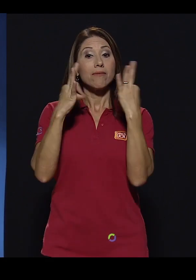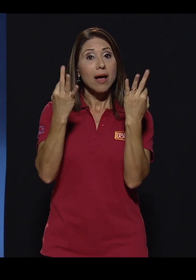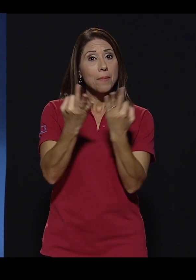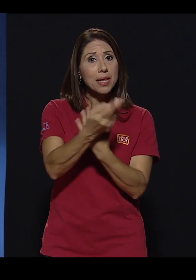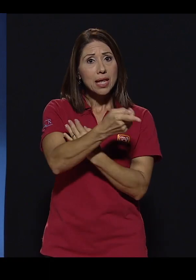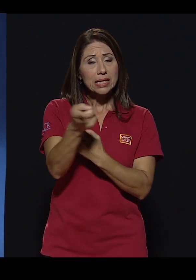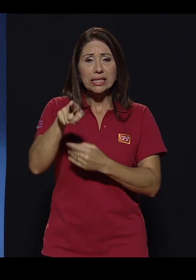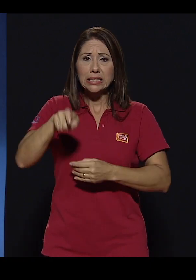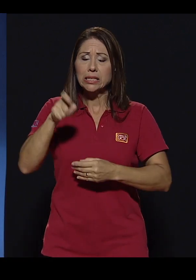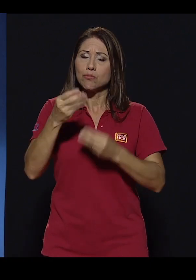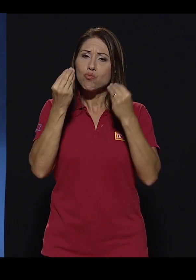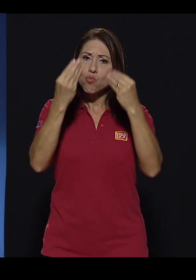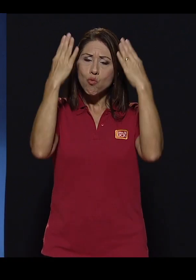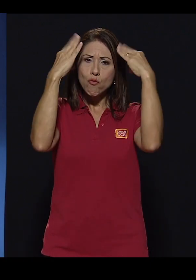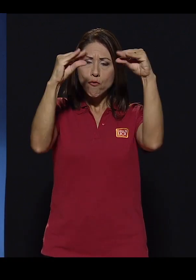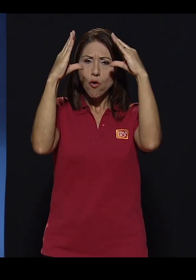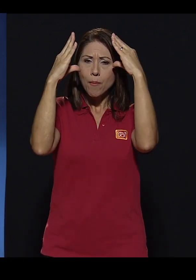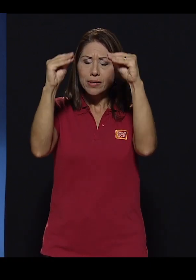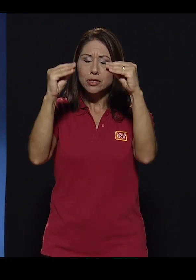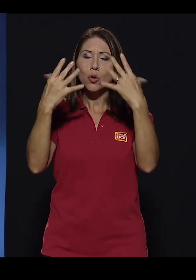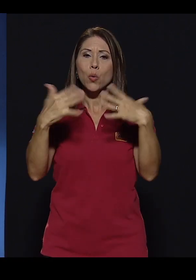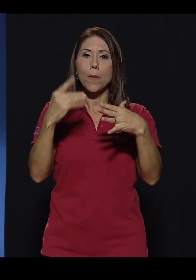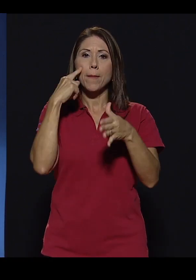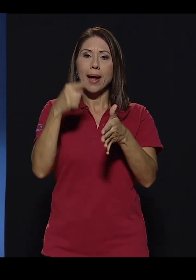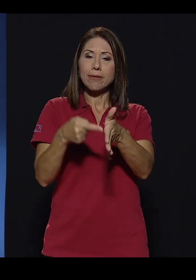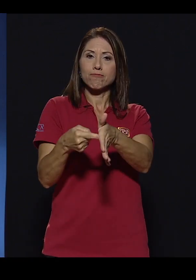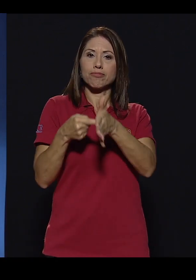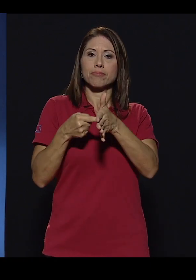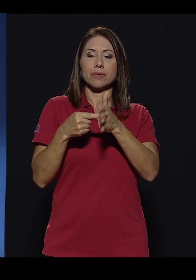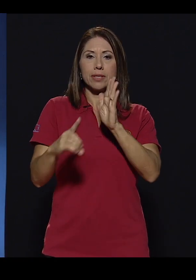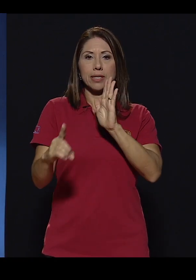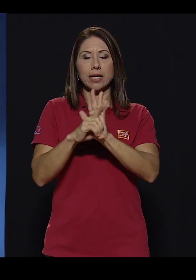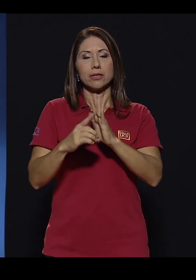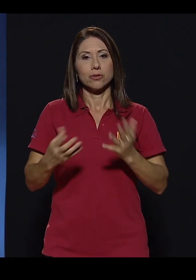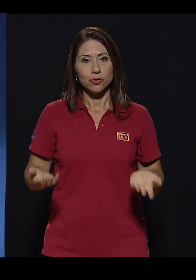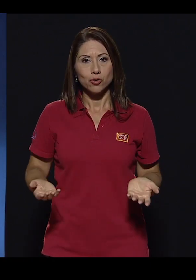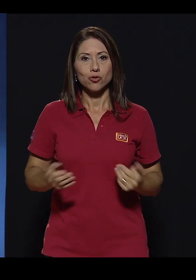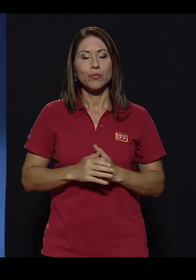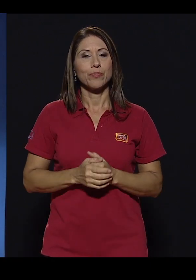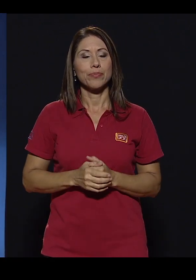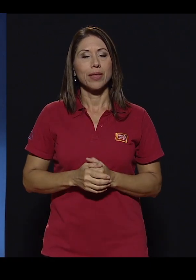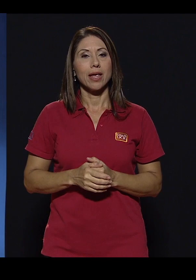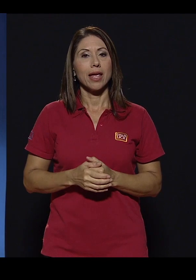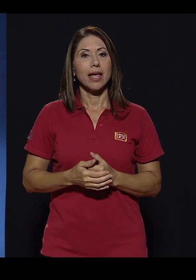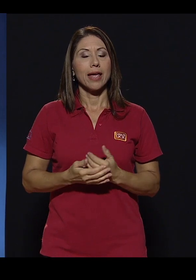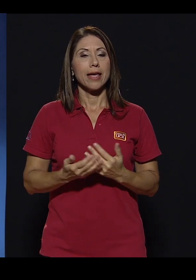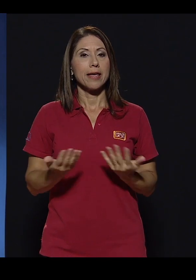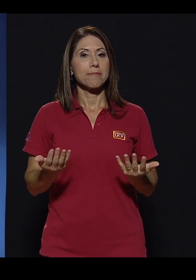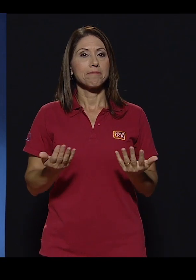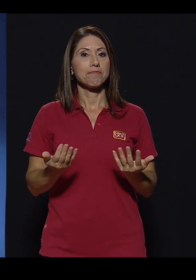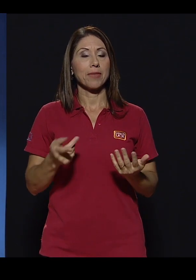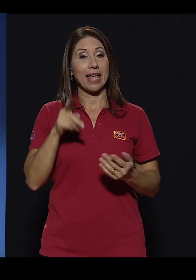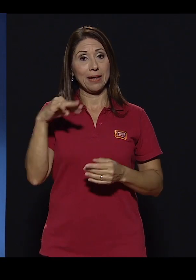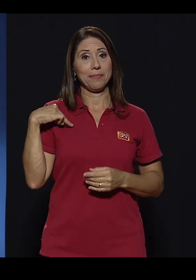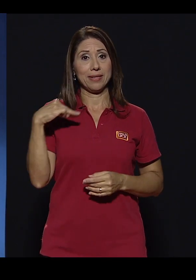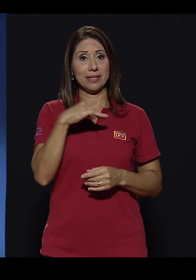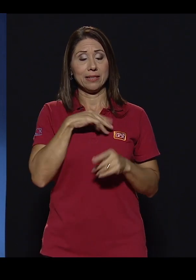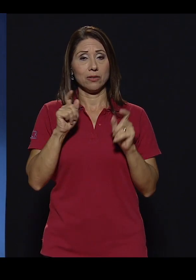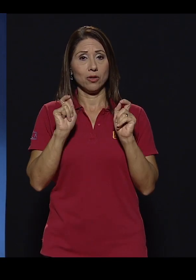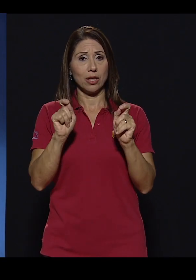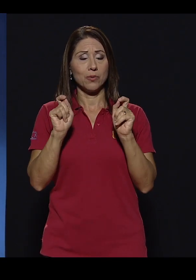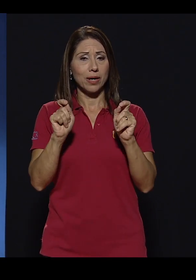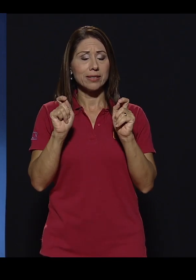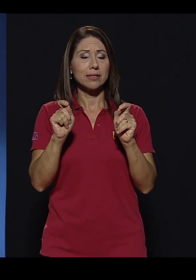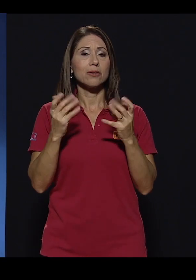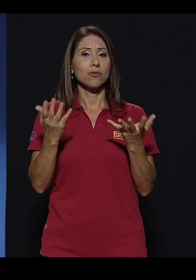sigue siendo un aspecto esencial verdad para en el tema de exigibilidad de derechos éste en el caso de el ministerio de